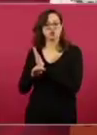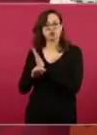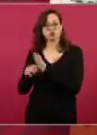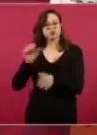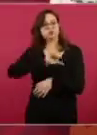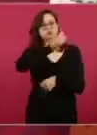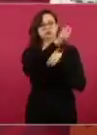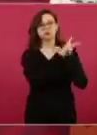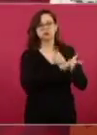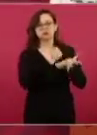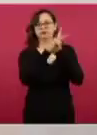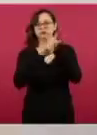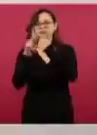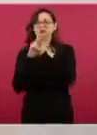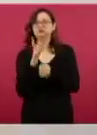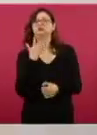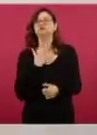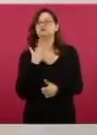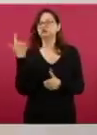otras partes del mundo.